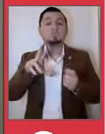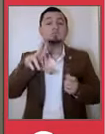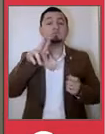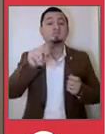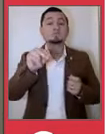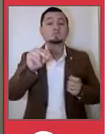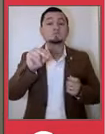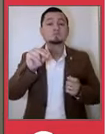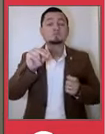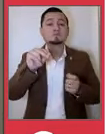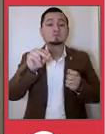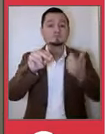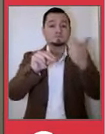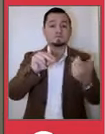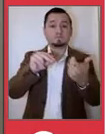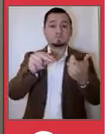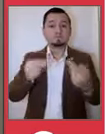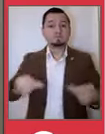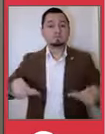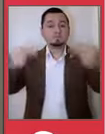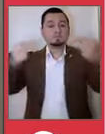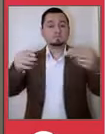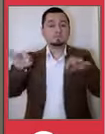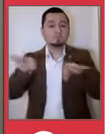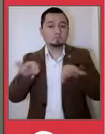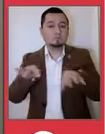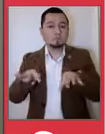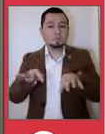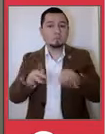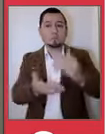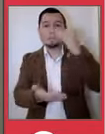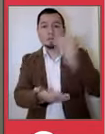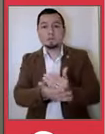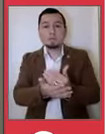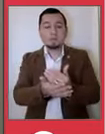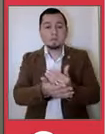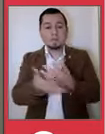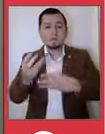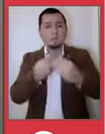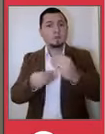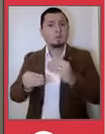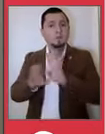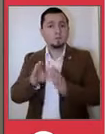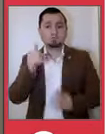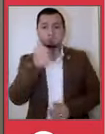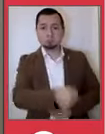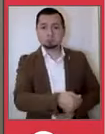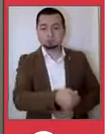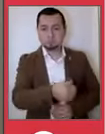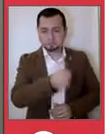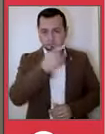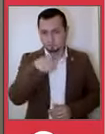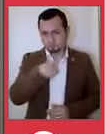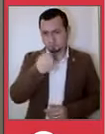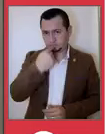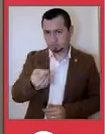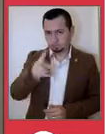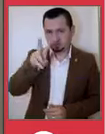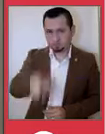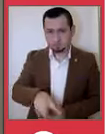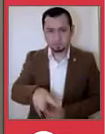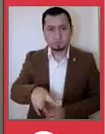impactar el derecho que tiene la gente de trabajar para sostener a sus familias lo digo de otra manera